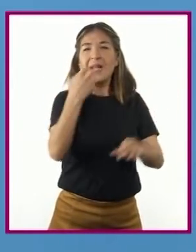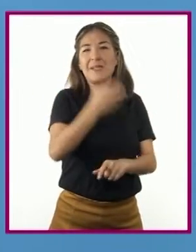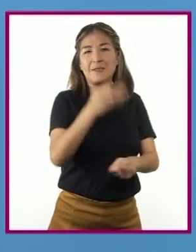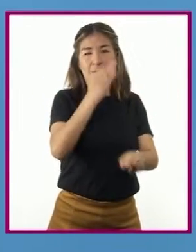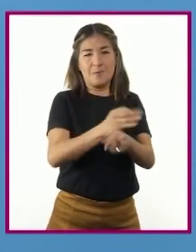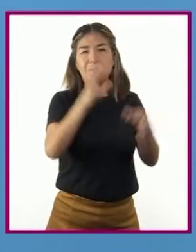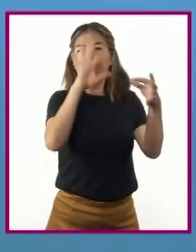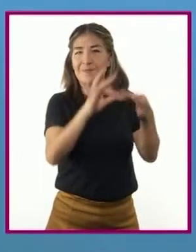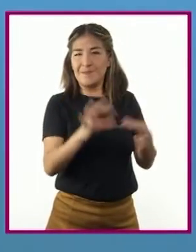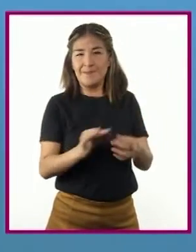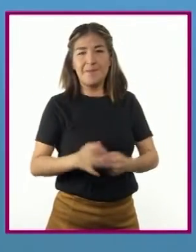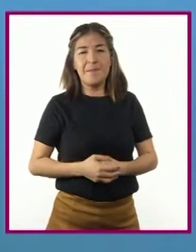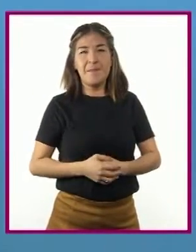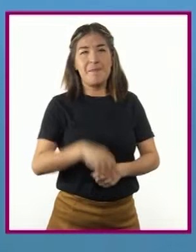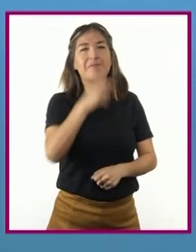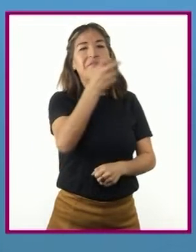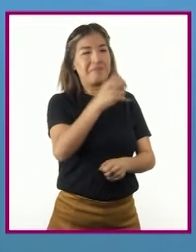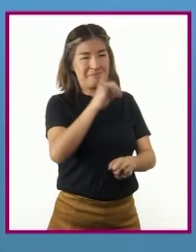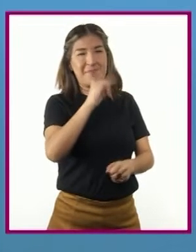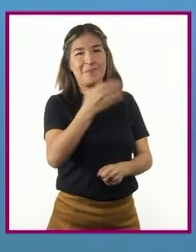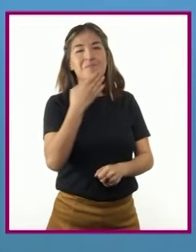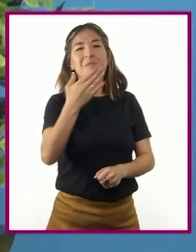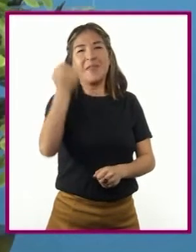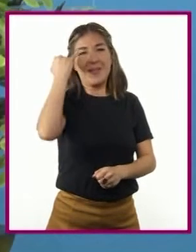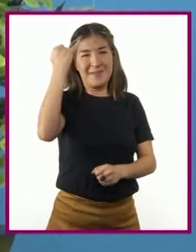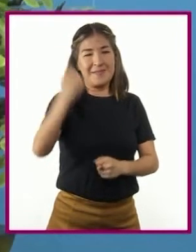se trata? Excelente idea, Brenda.